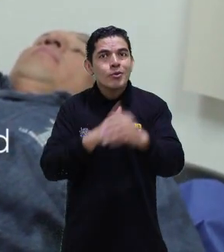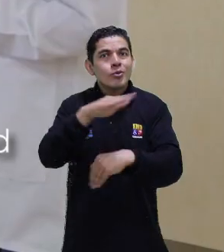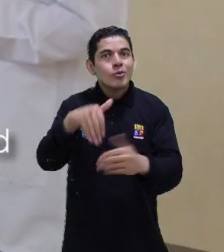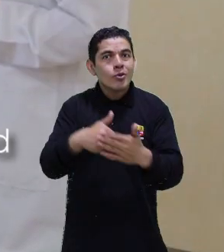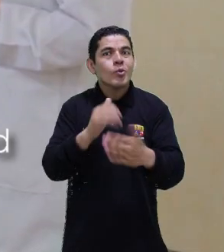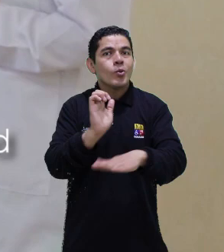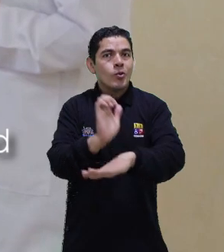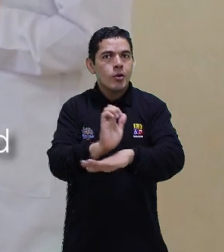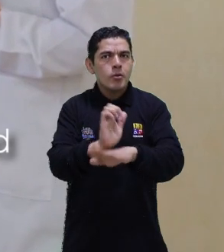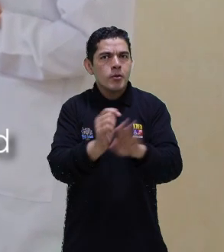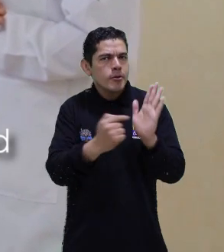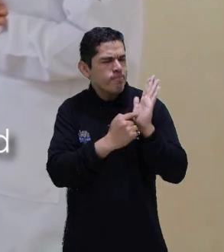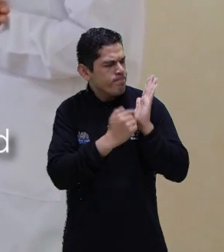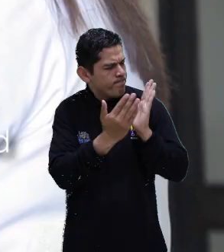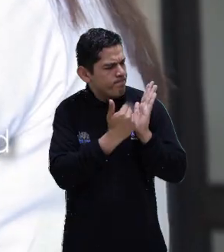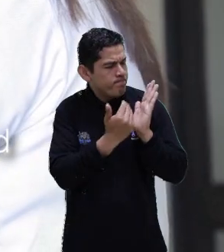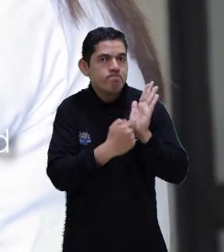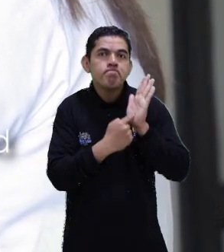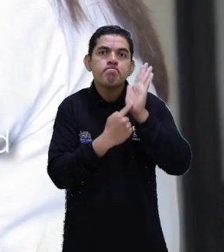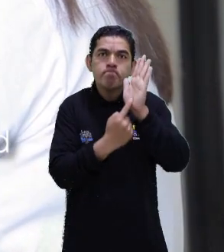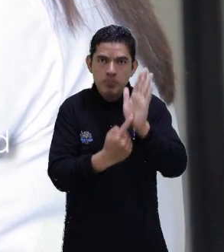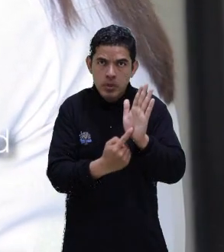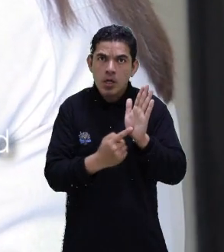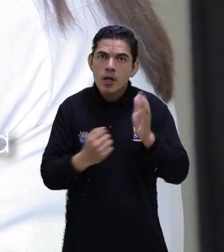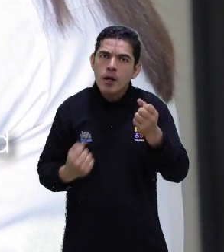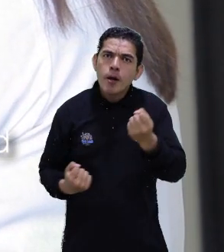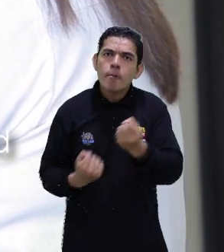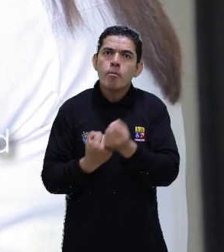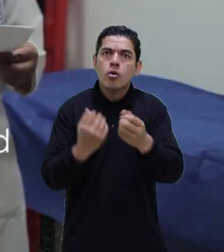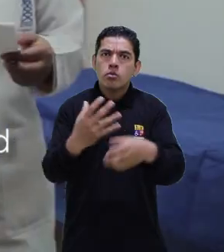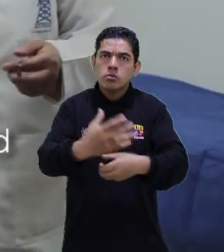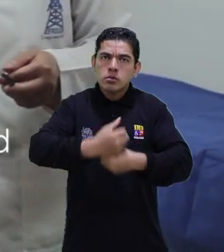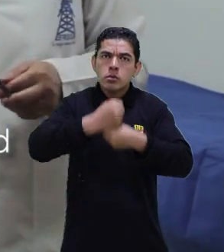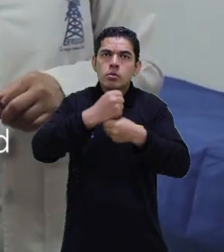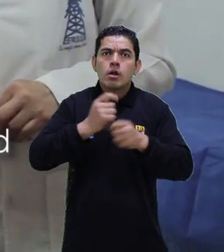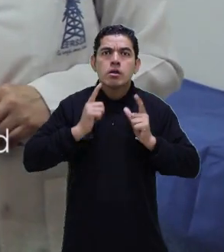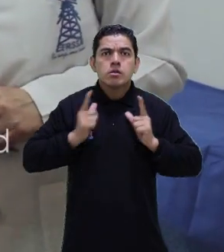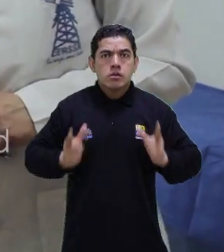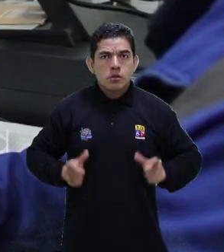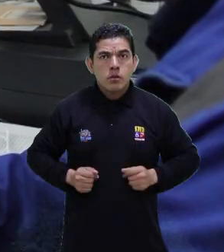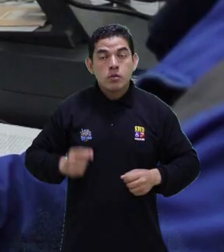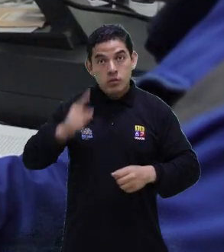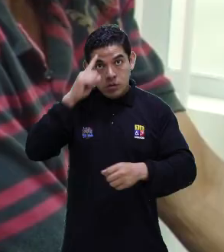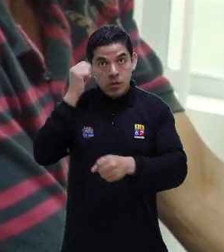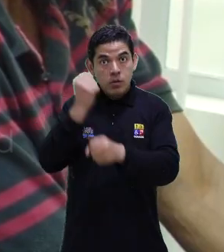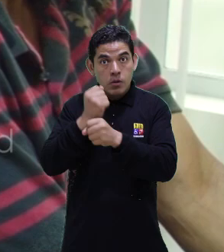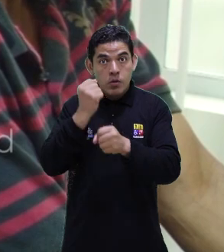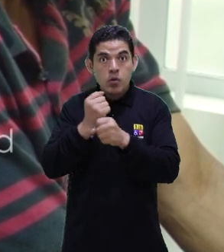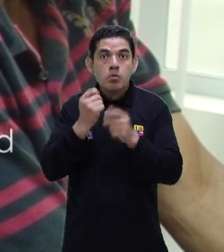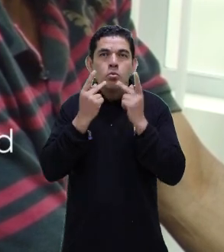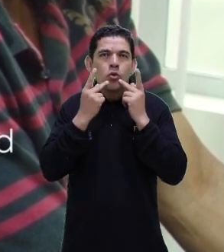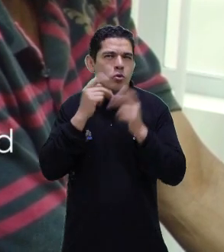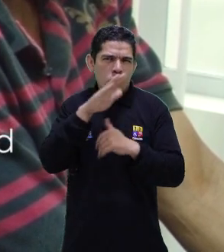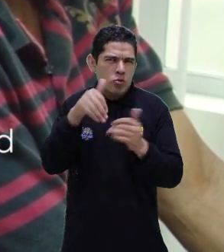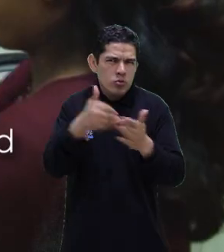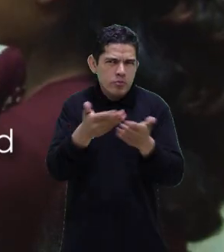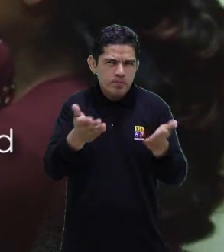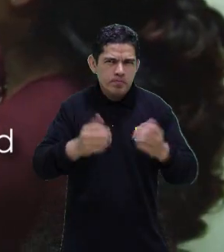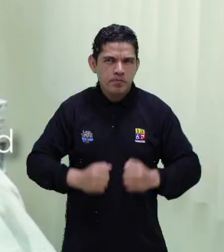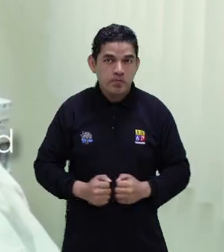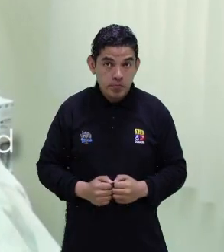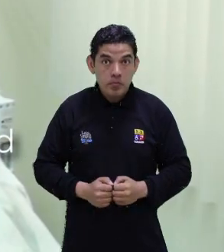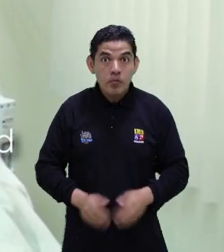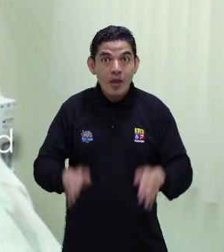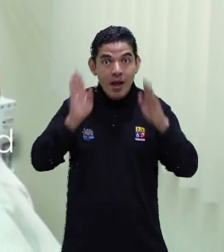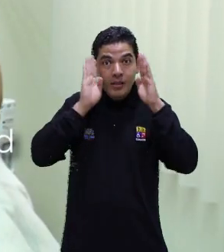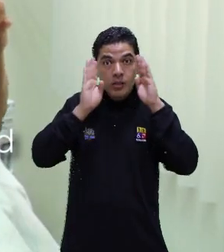nacional para fortalecer la atención integral de salud en los trabajadores y servidores públicos, para fortalecer la atención